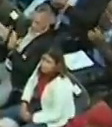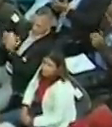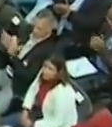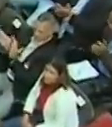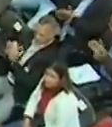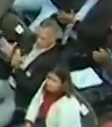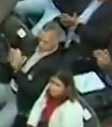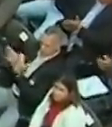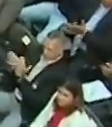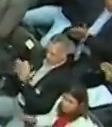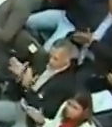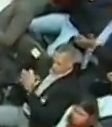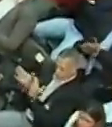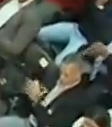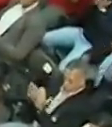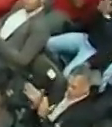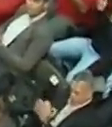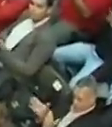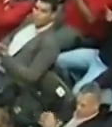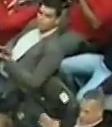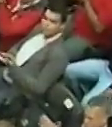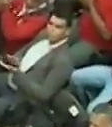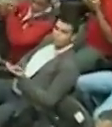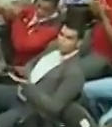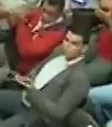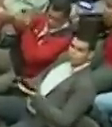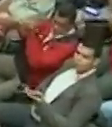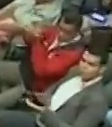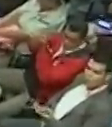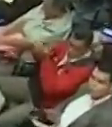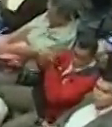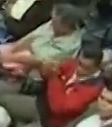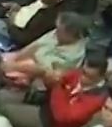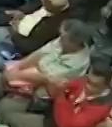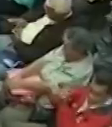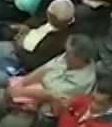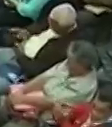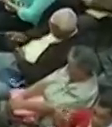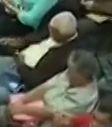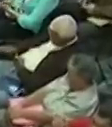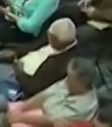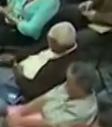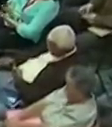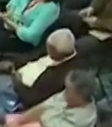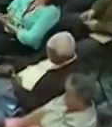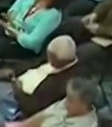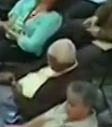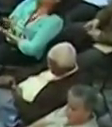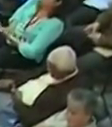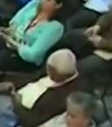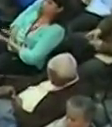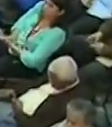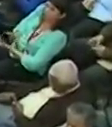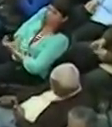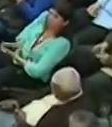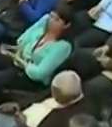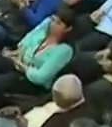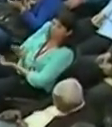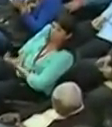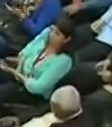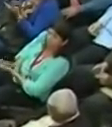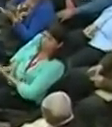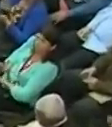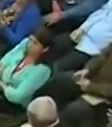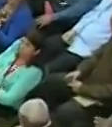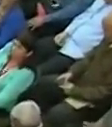tengamos que pelear, pelearemos como peleó Guaycaipuro, como peleó